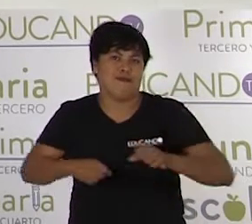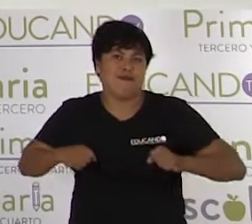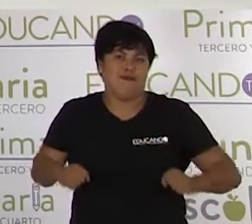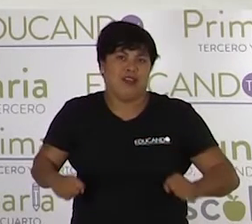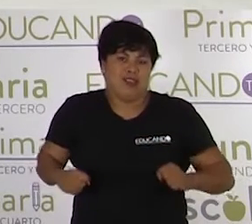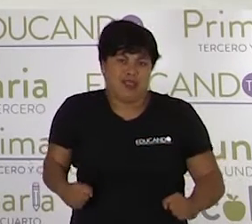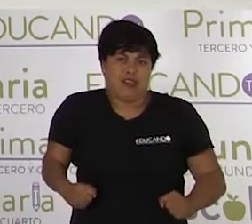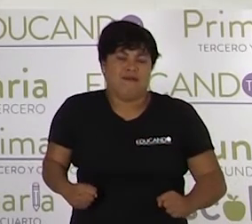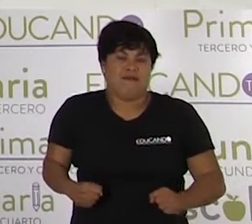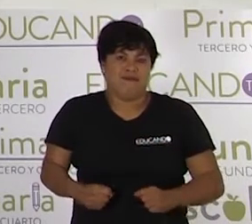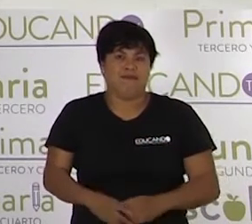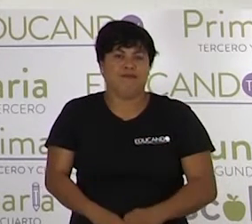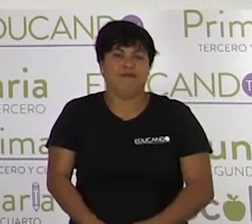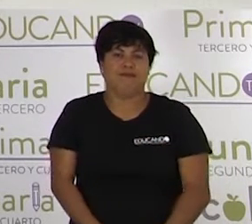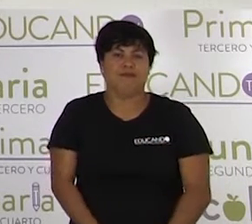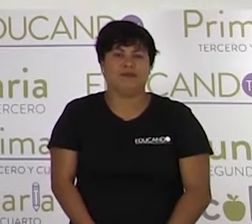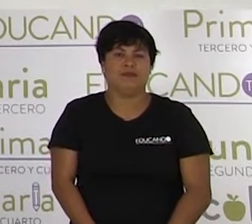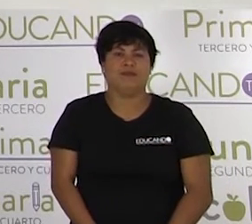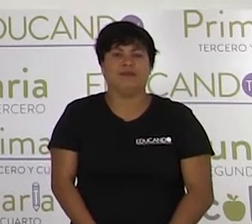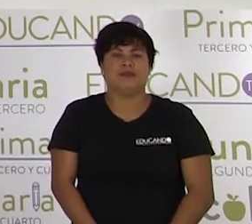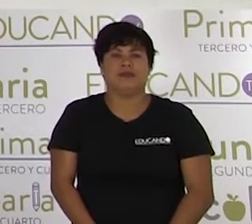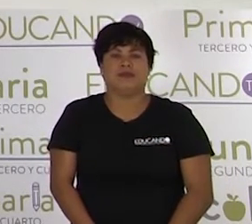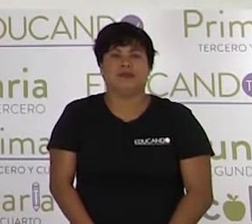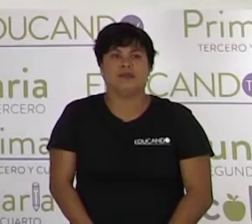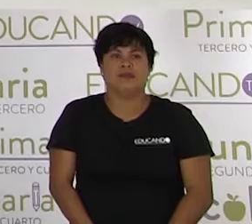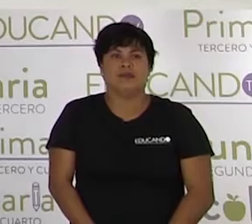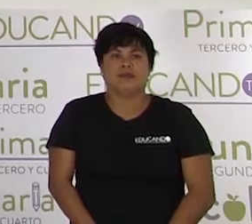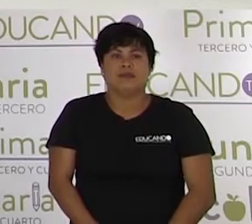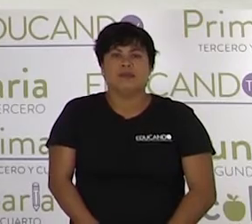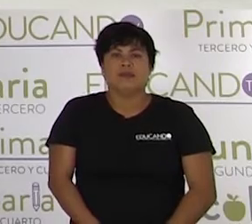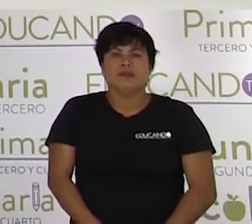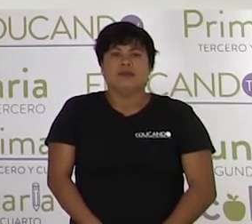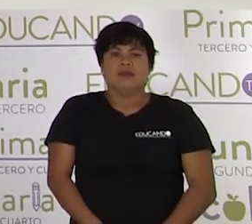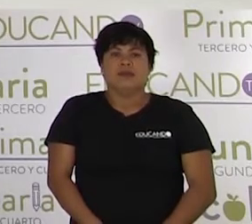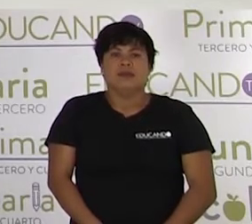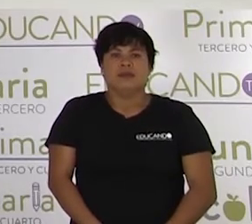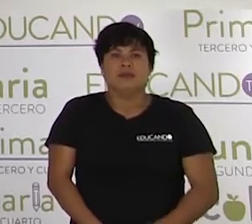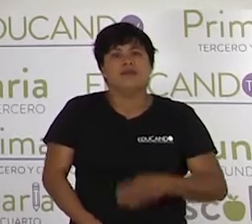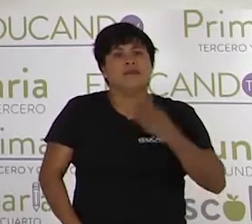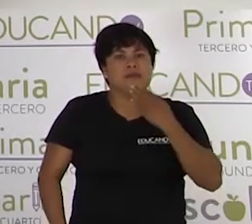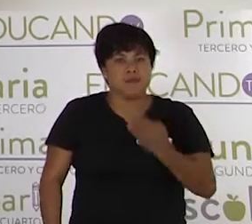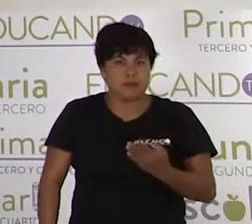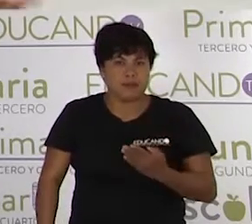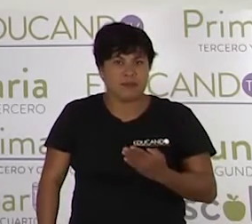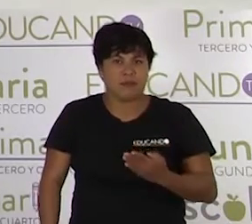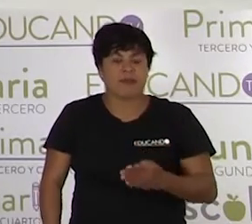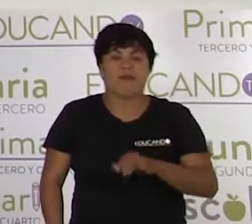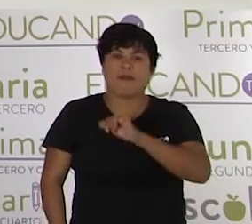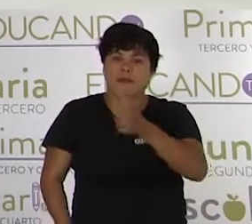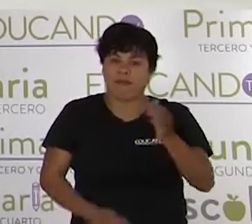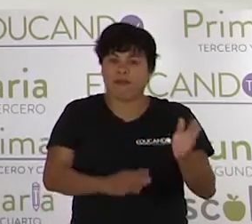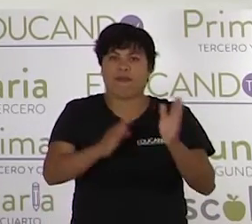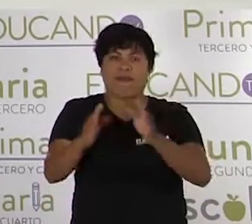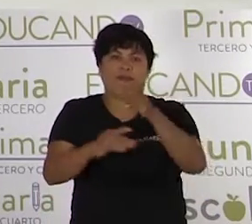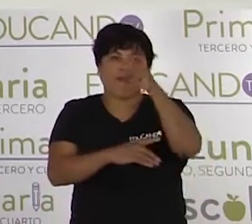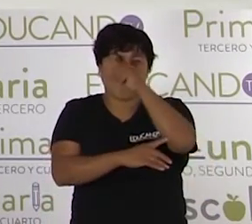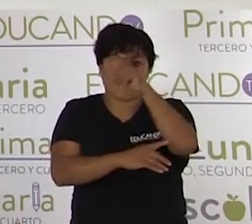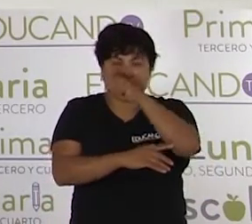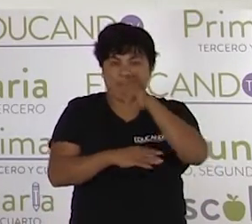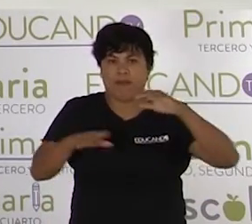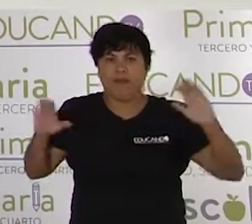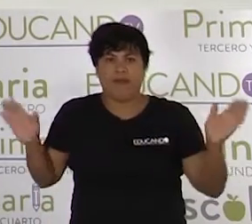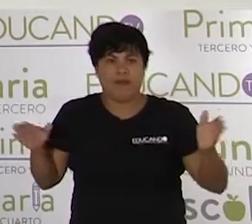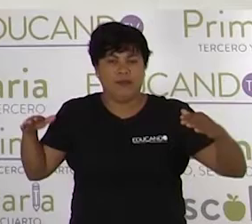Muy bien, vamos a describir al